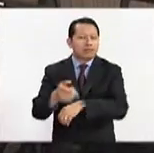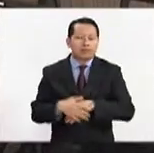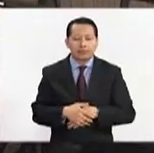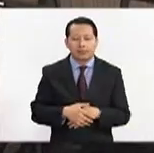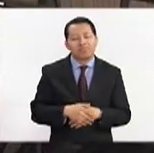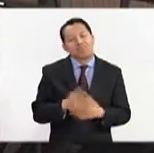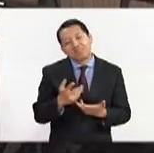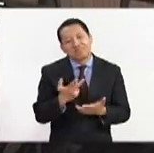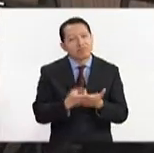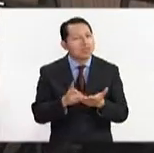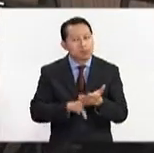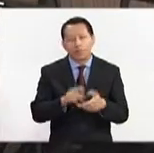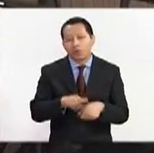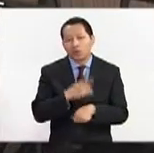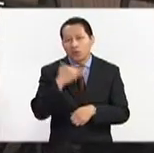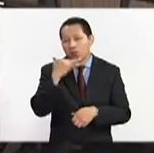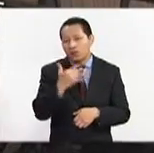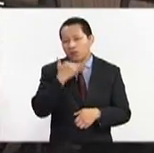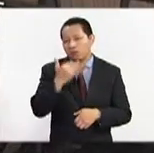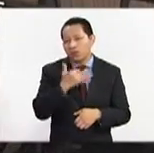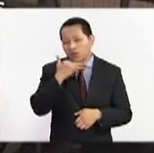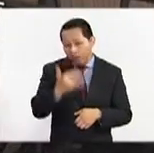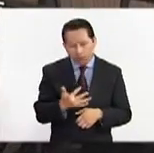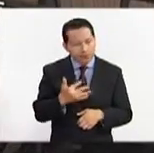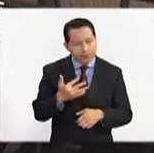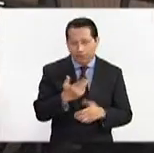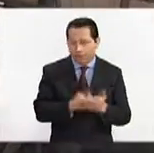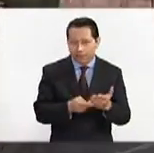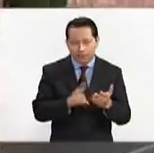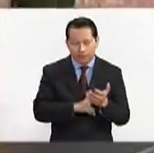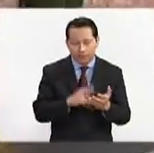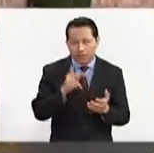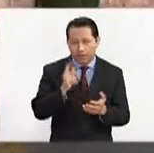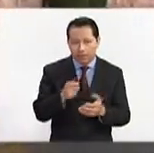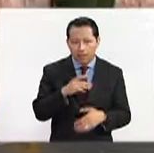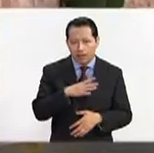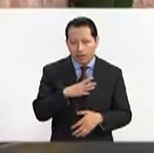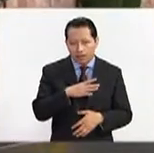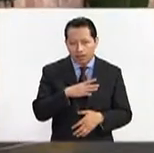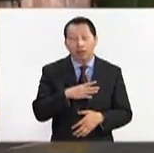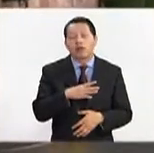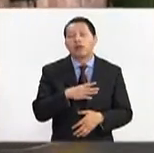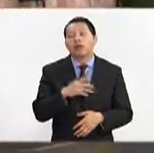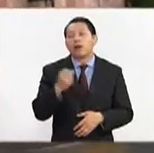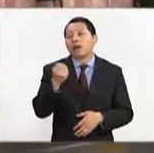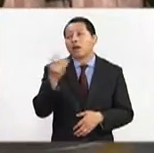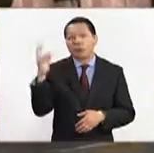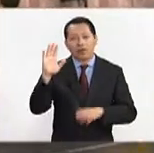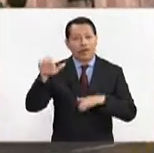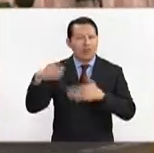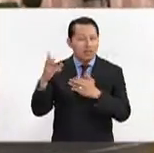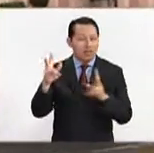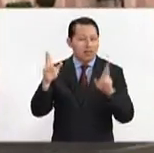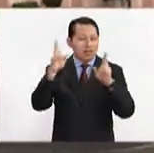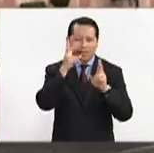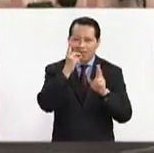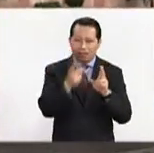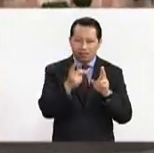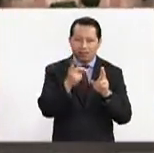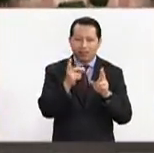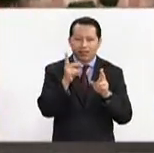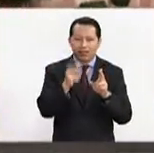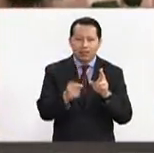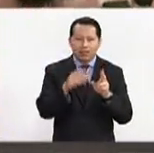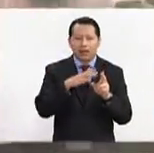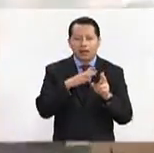vía. Lamentablemente la corrupción siempre es un tema de doble vía. Sí. Como dice ese dicho popular, tanto el que corta la vaca